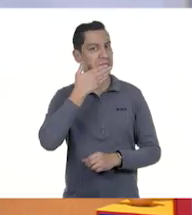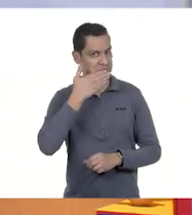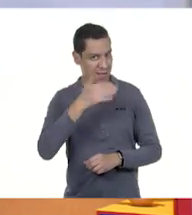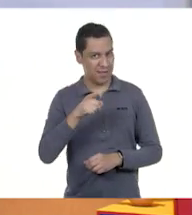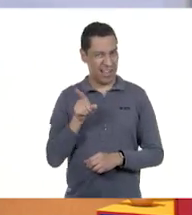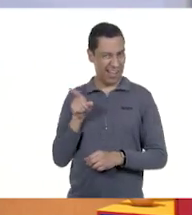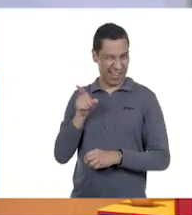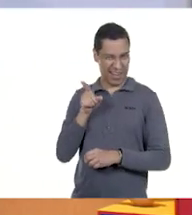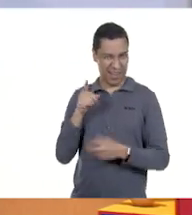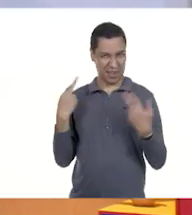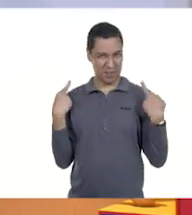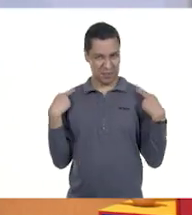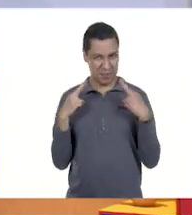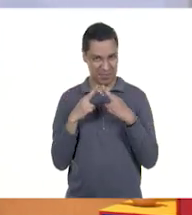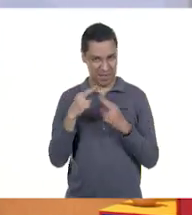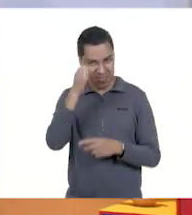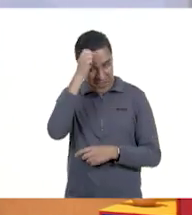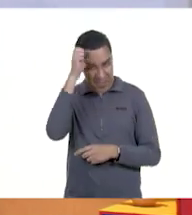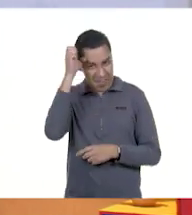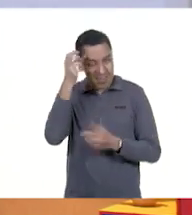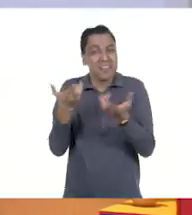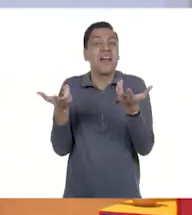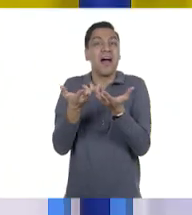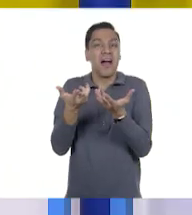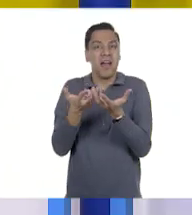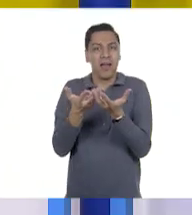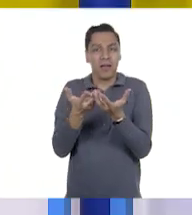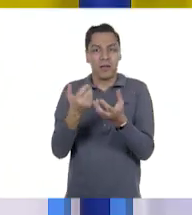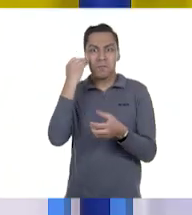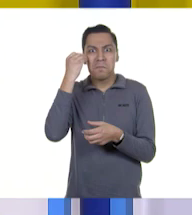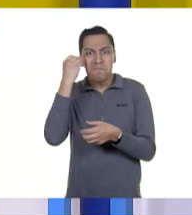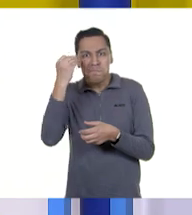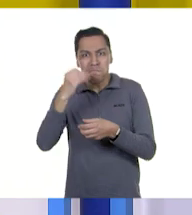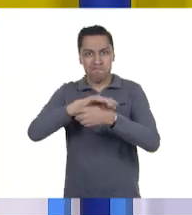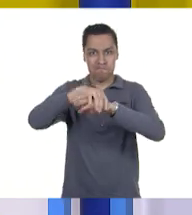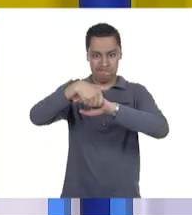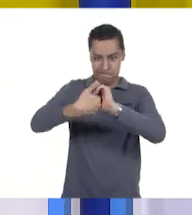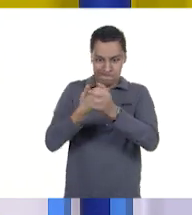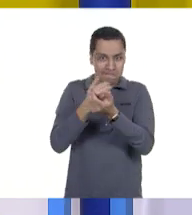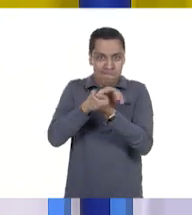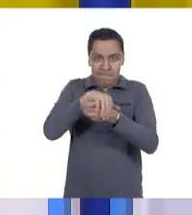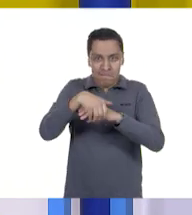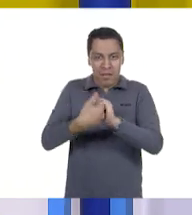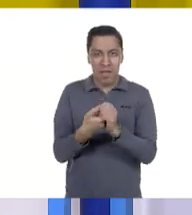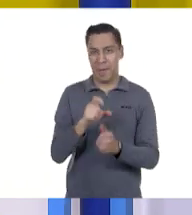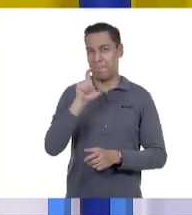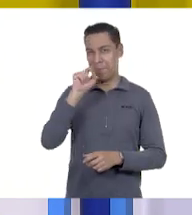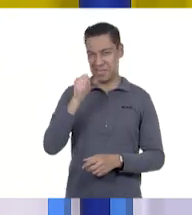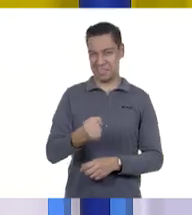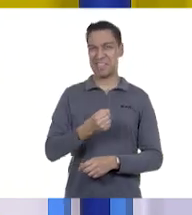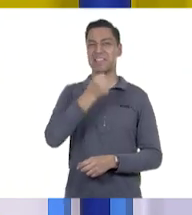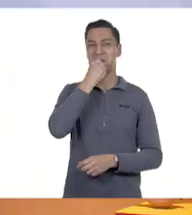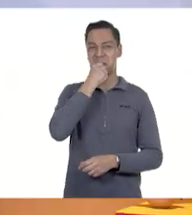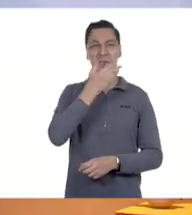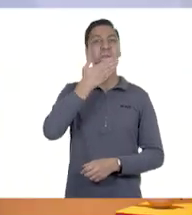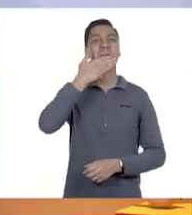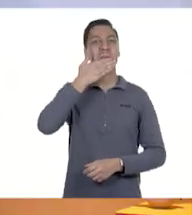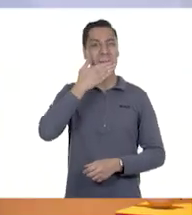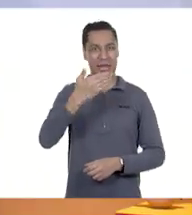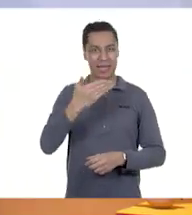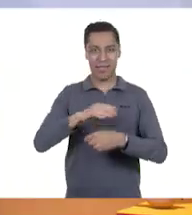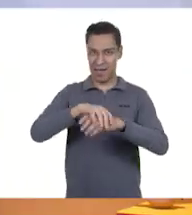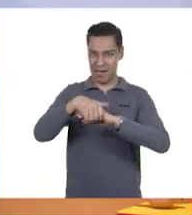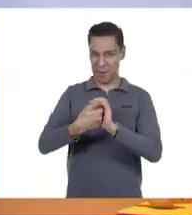que hice, Lenny. Me lavé las manos. Oye, pero te las lavaste muy bien. Uh-huh. Así como Ajolisto nos ha enseñado que se realiza. Exactamente, el lavado